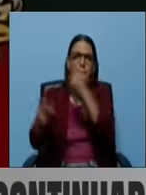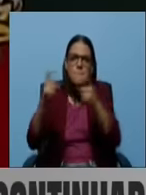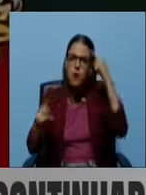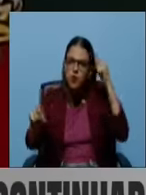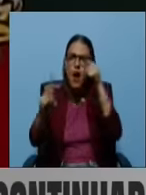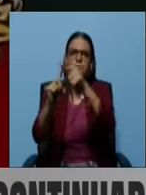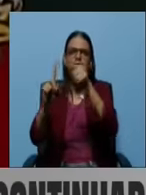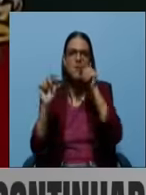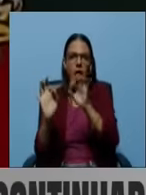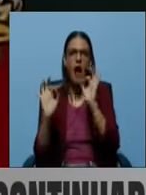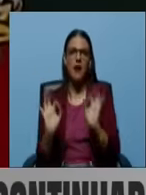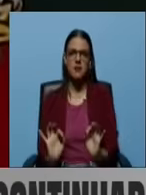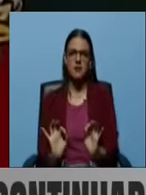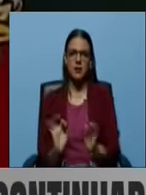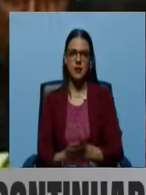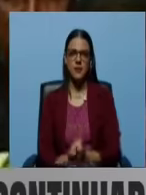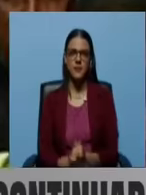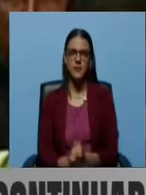Lo vamos a tener.